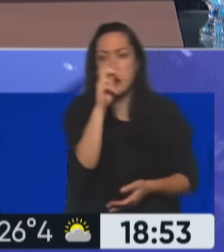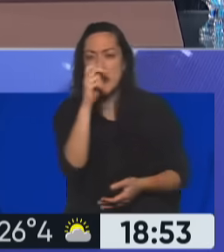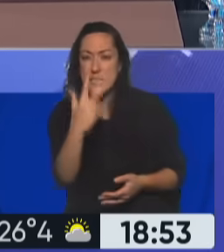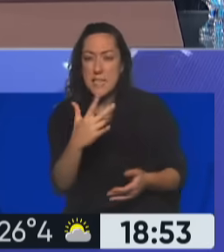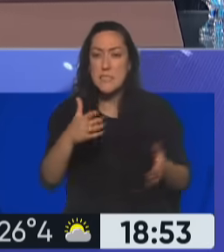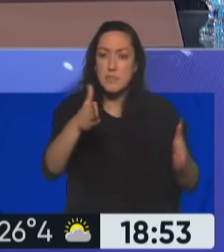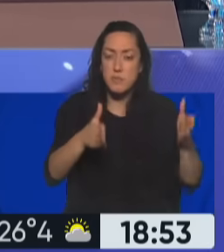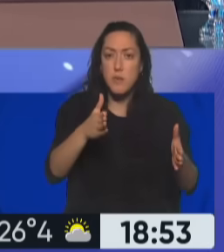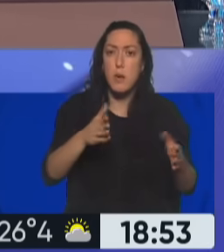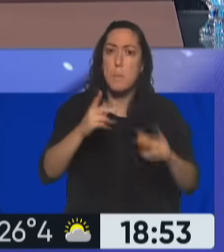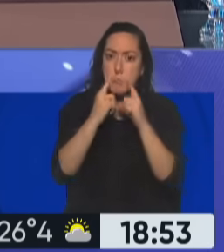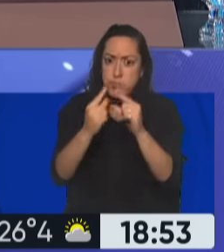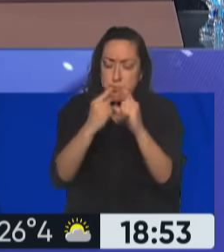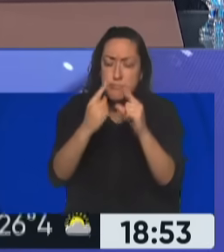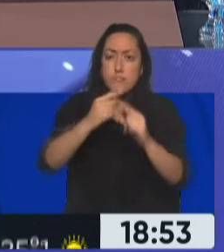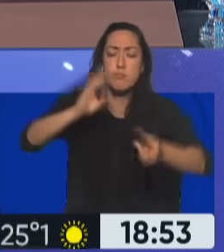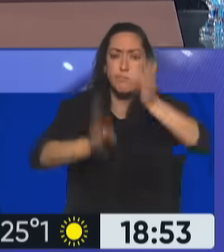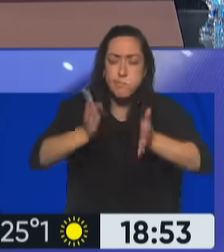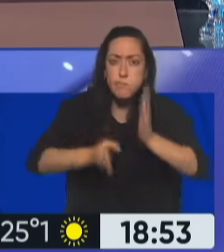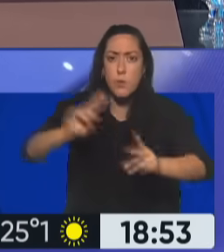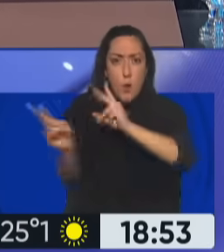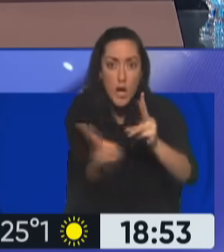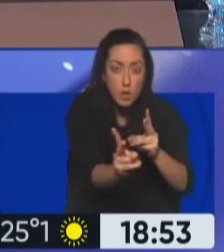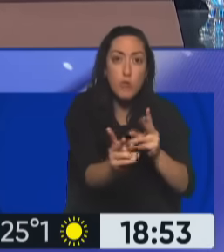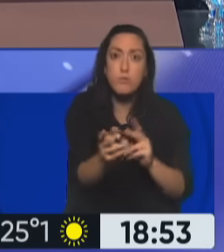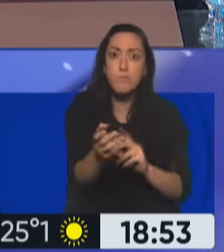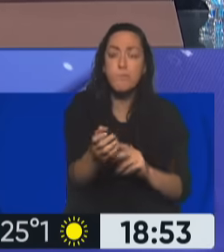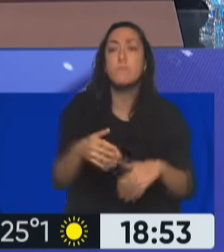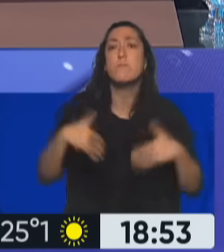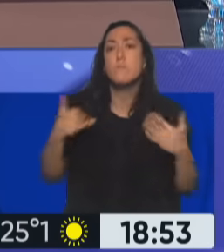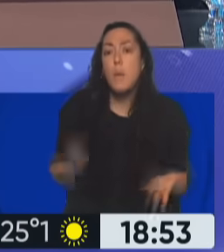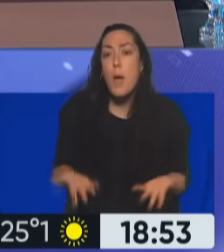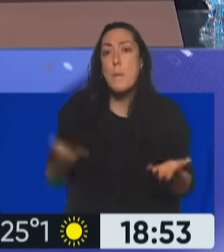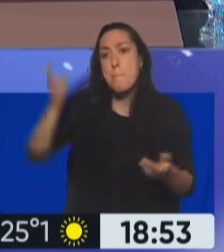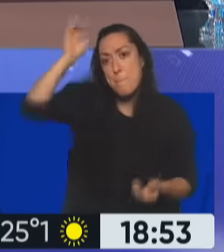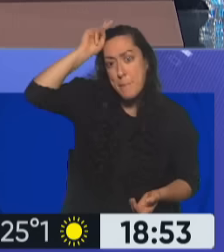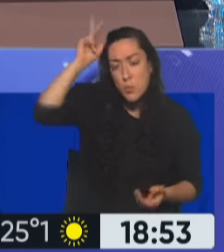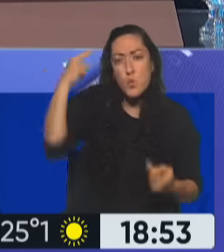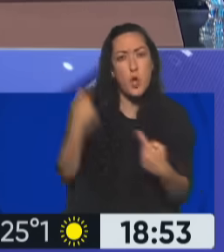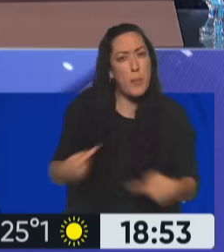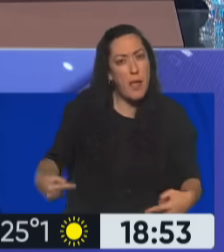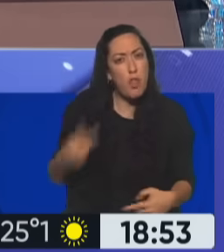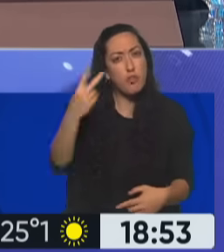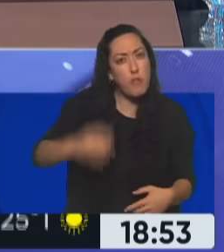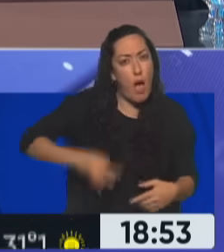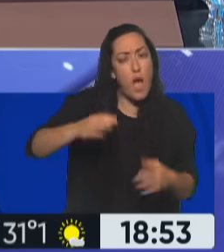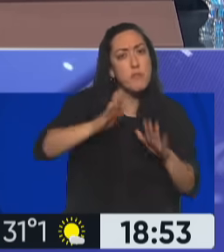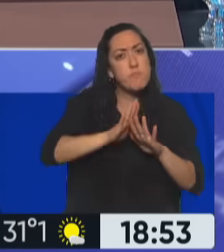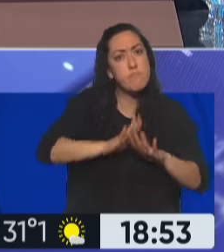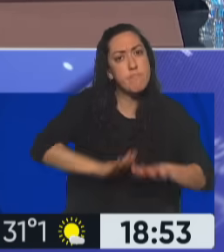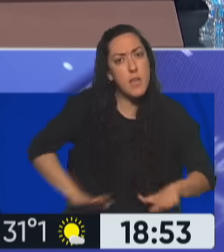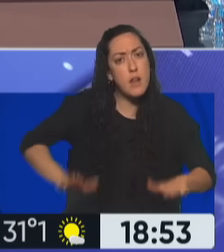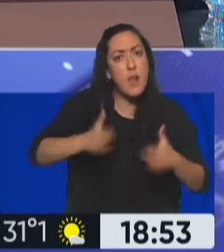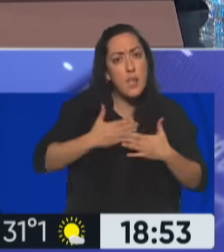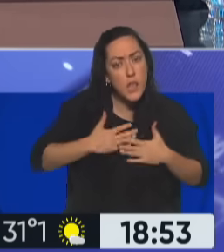de muertos por la represión. Entonces, la primera novedad en el caso de Perú es que después de un poco más de 2 años de estar bastante tranquilo, en